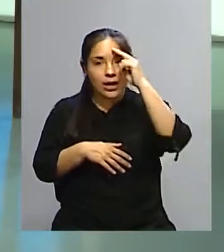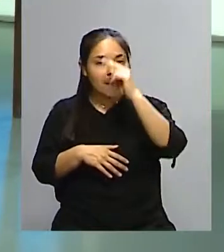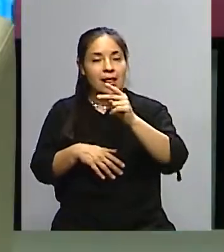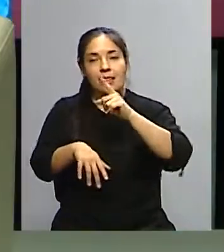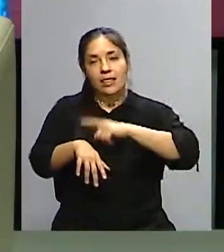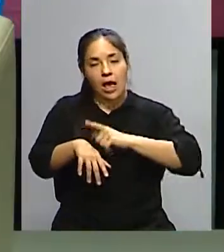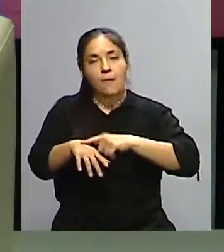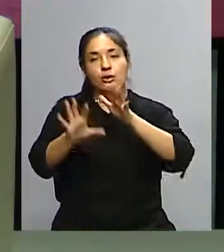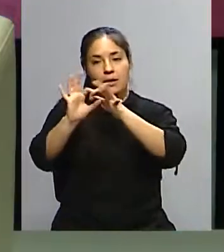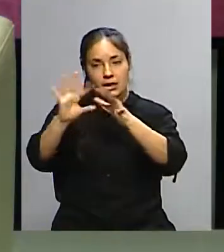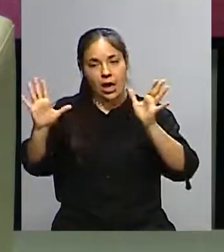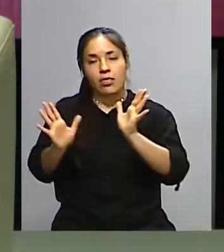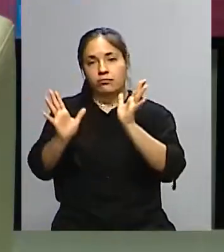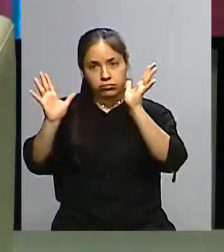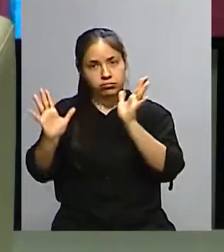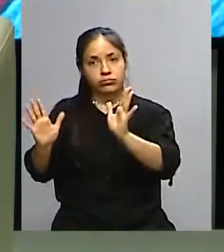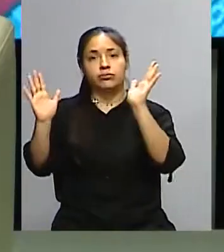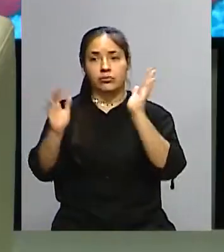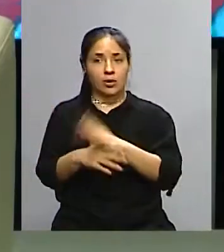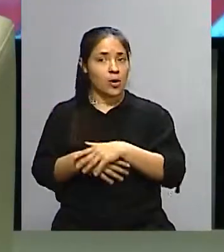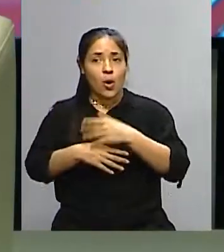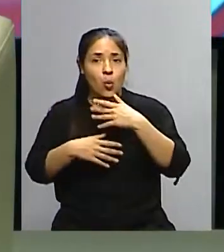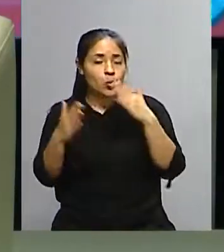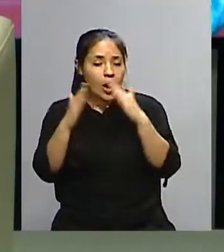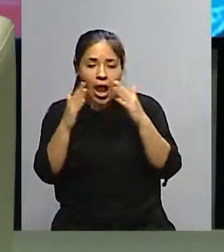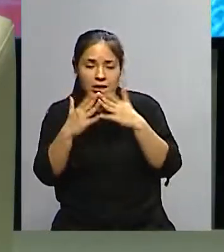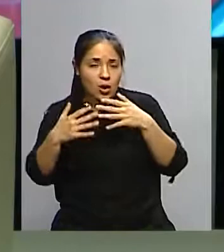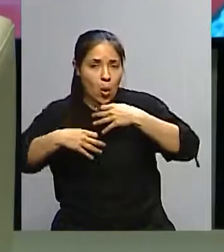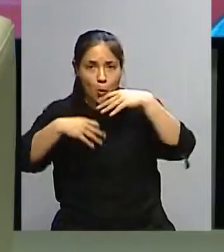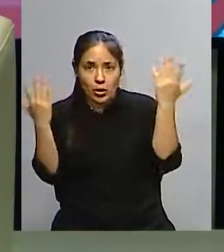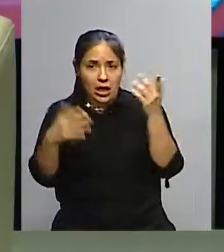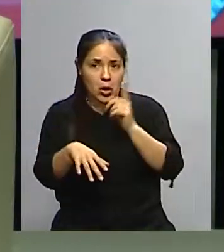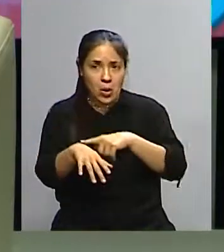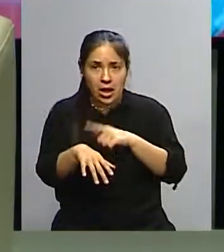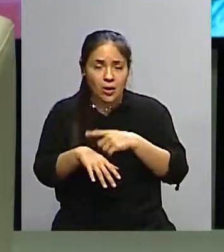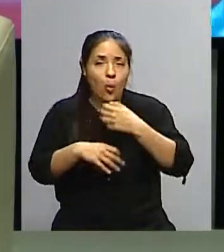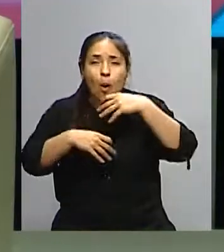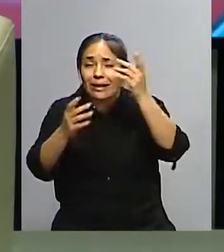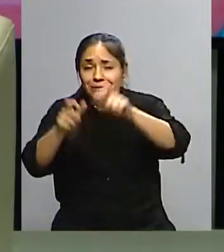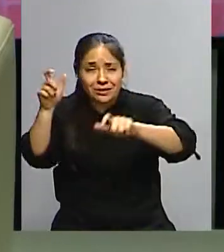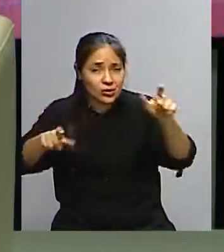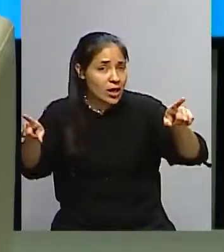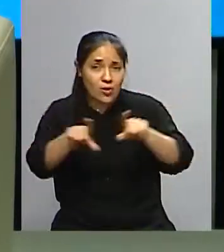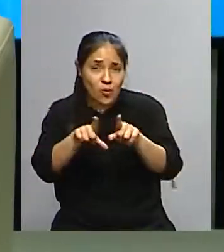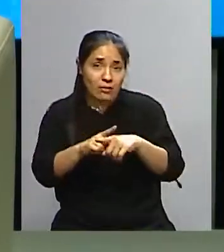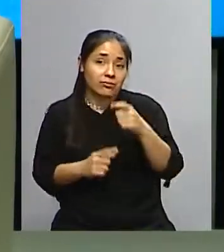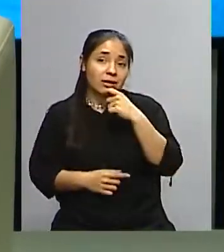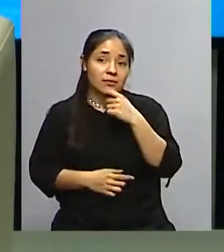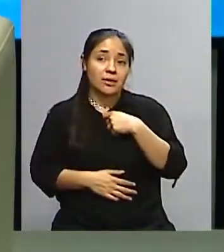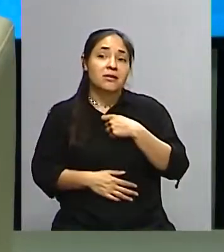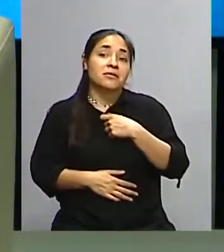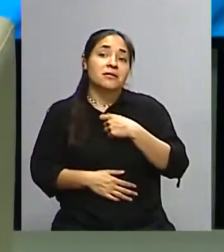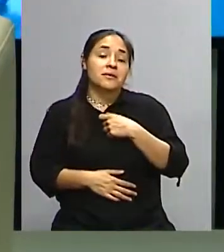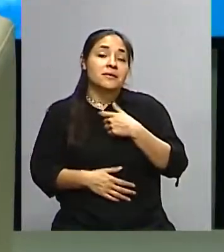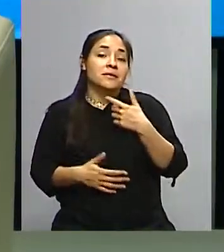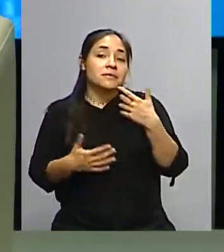hace, fundamentalmente, si está en su casa, hace lo que quiere en su casa, a su tiempo, en sus horarios, como cualquier persona. Claro. Si de repente nos han